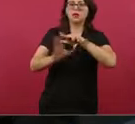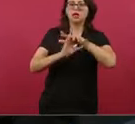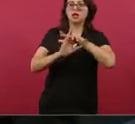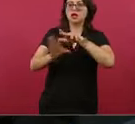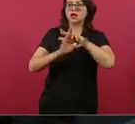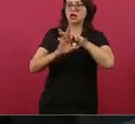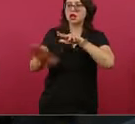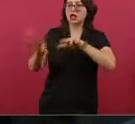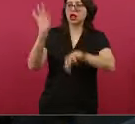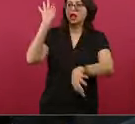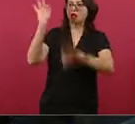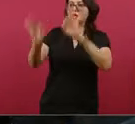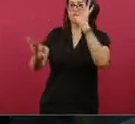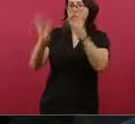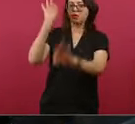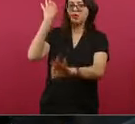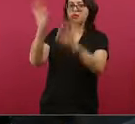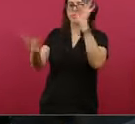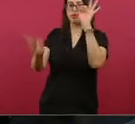¿Qué piensan?